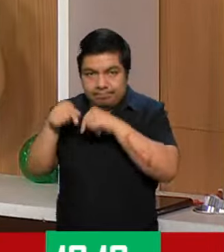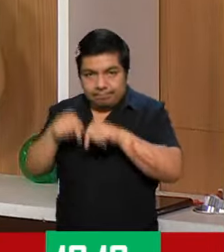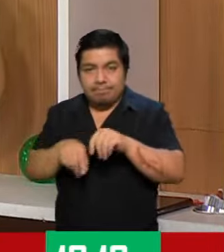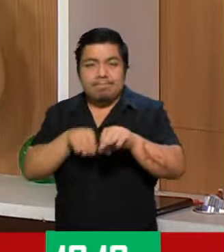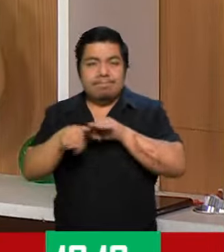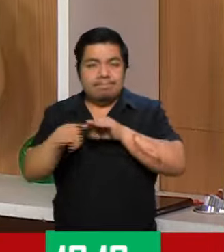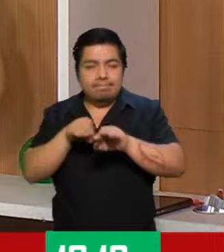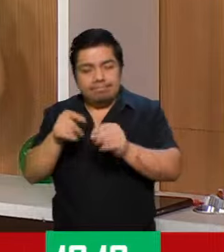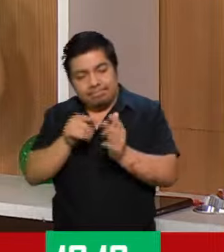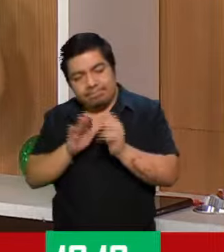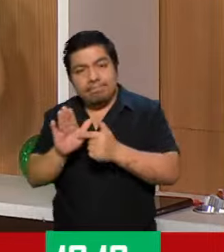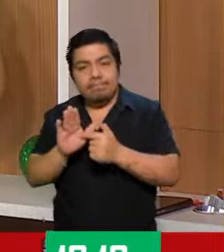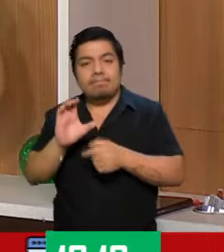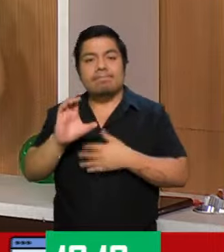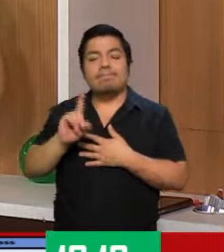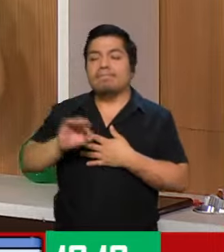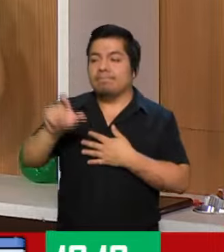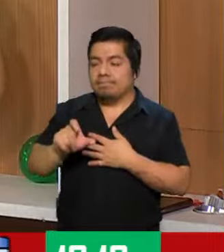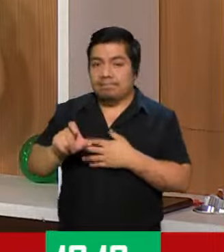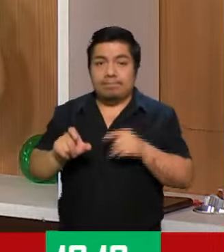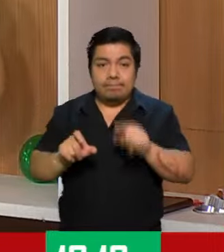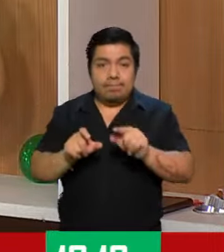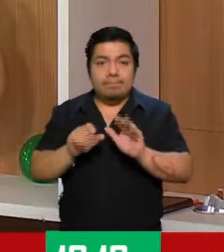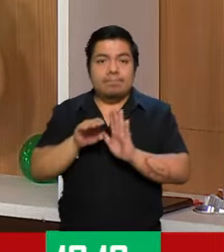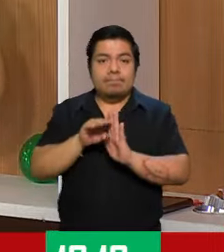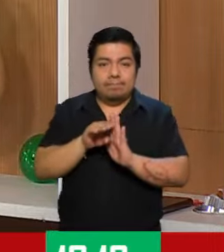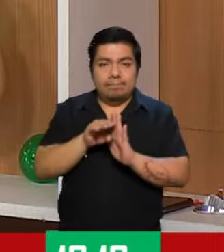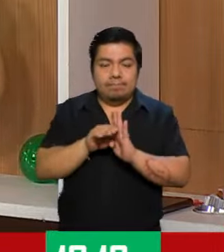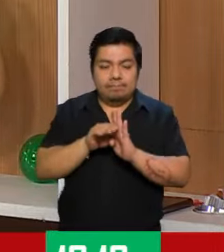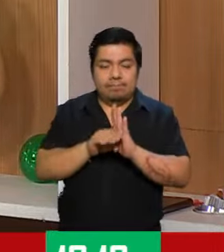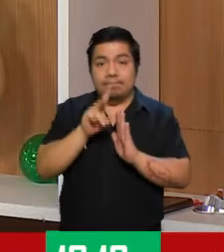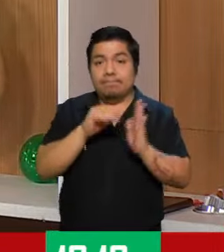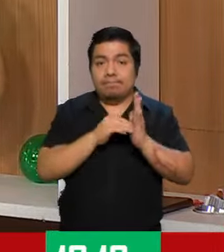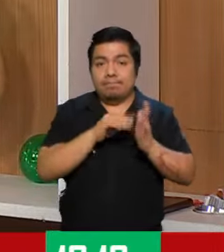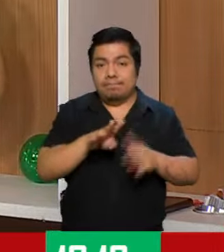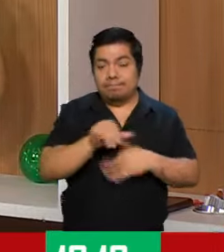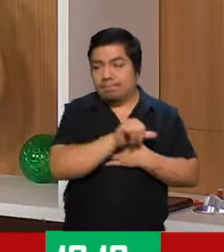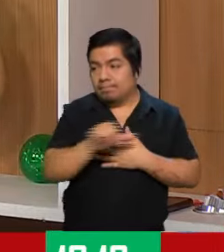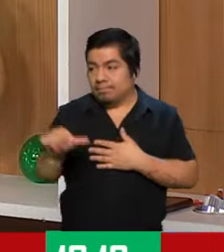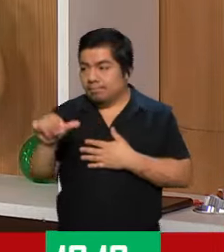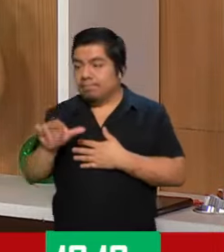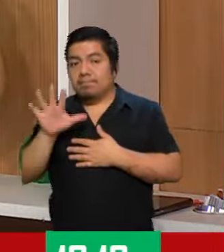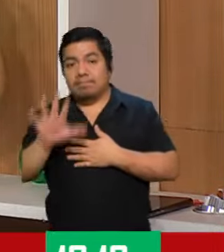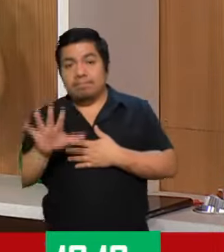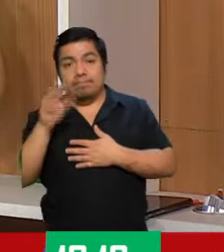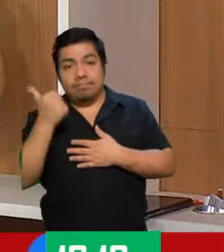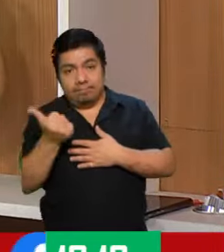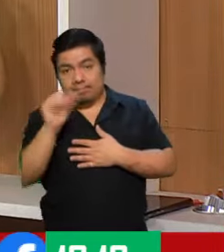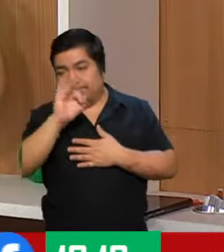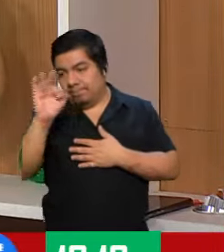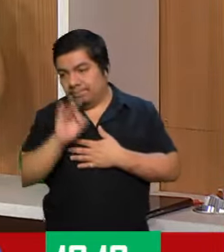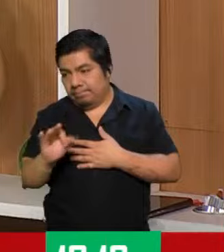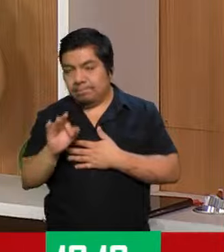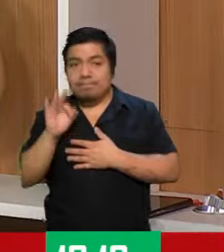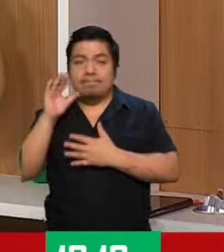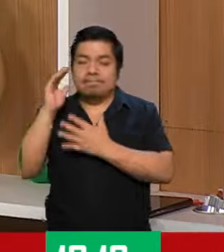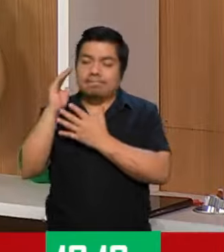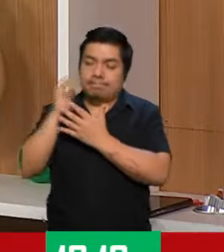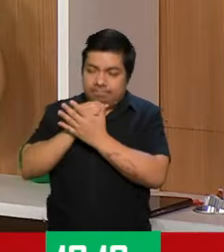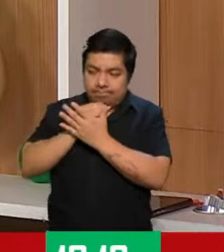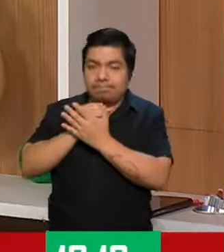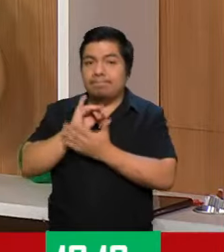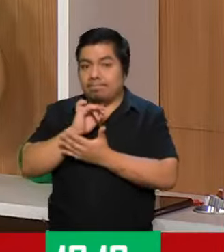trabajo. La Ciudad de México ha reducido desde el 2019 a la fecha en 56% los delitos de alto